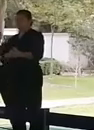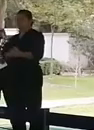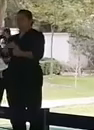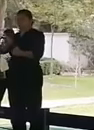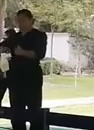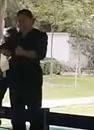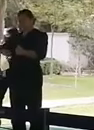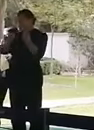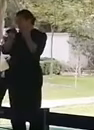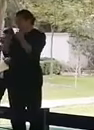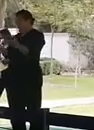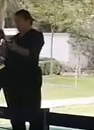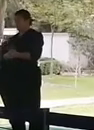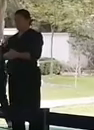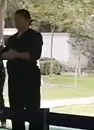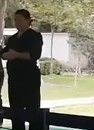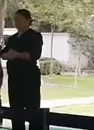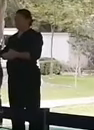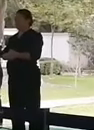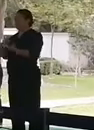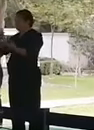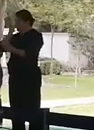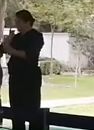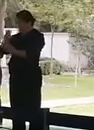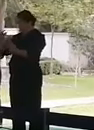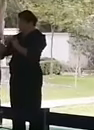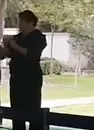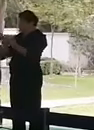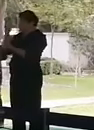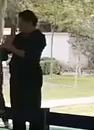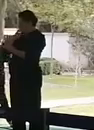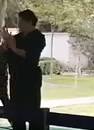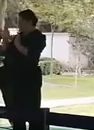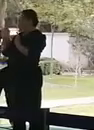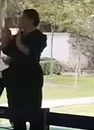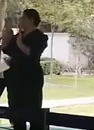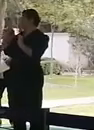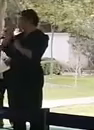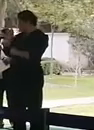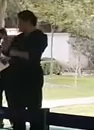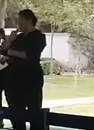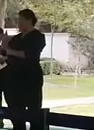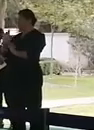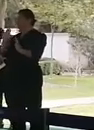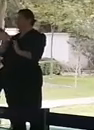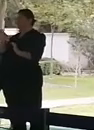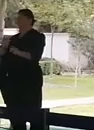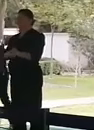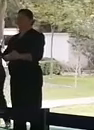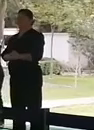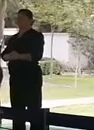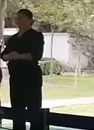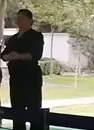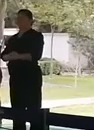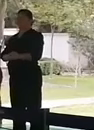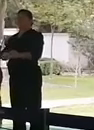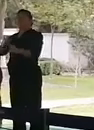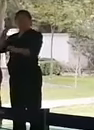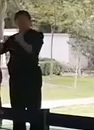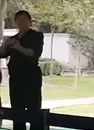La segunda pregunta, Hugo, y luego te las... Okay. A ver si las contesto las dos a la misma vez. Y por último,